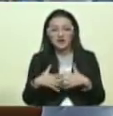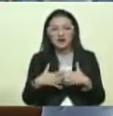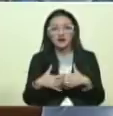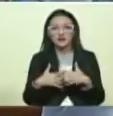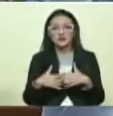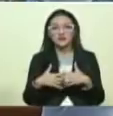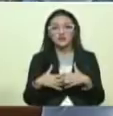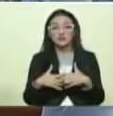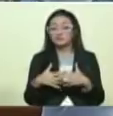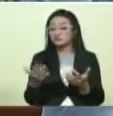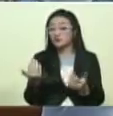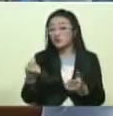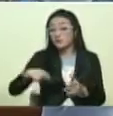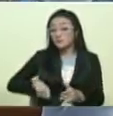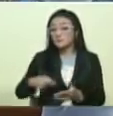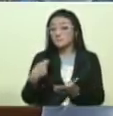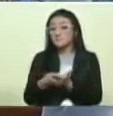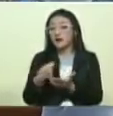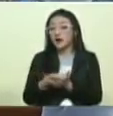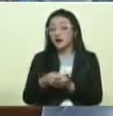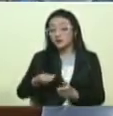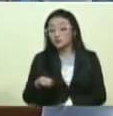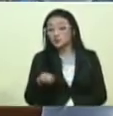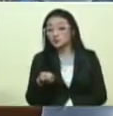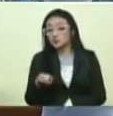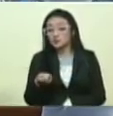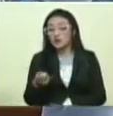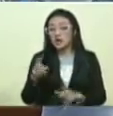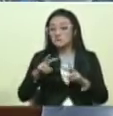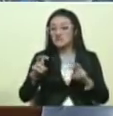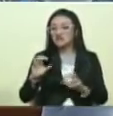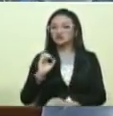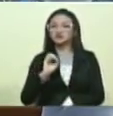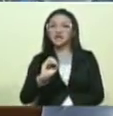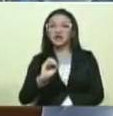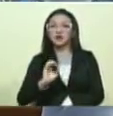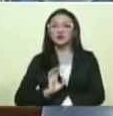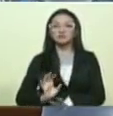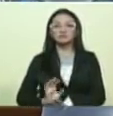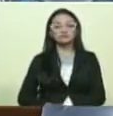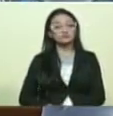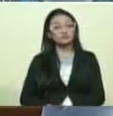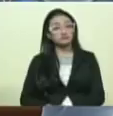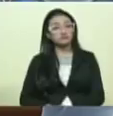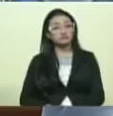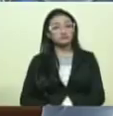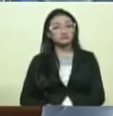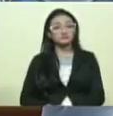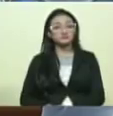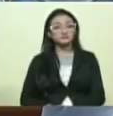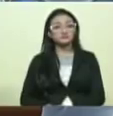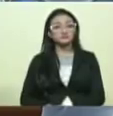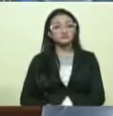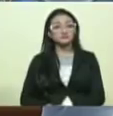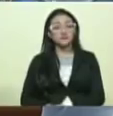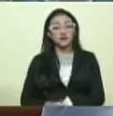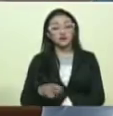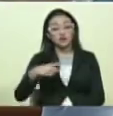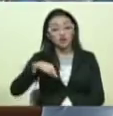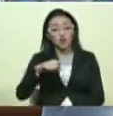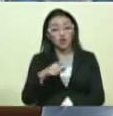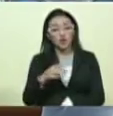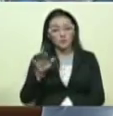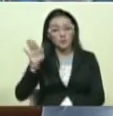expedientes y prácticamente la investigación quedaba en cero. Y en este sentido nosotros estamos prometiéndole al país